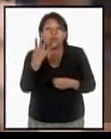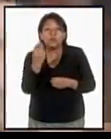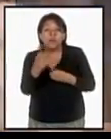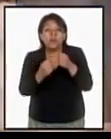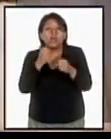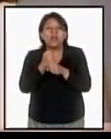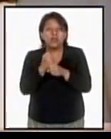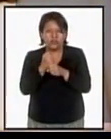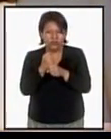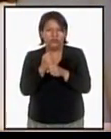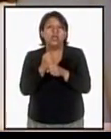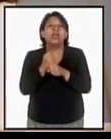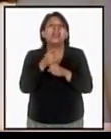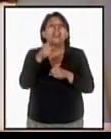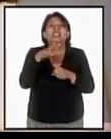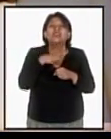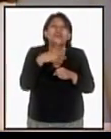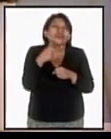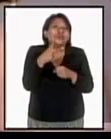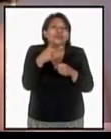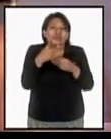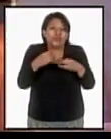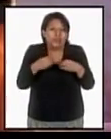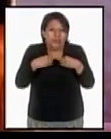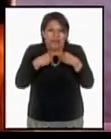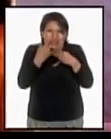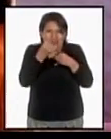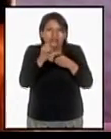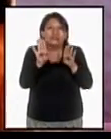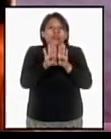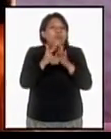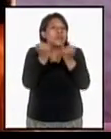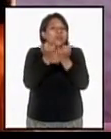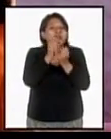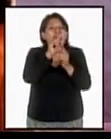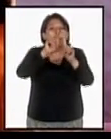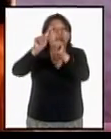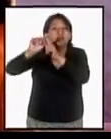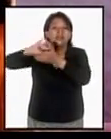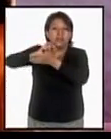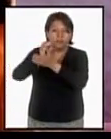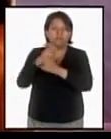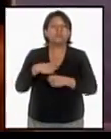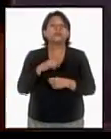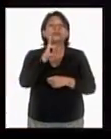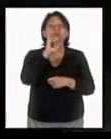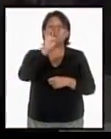la suma de muchas formas de discriminación. Isaac Echenedú